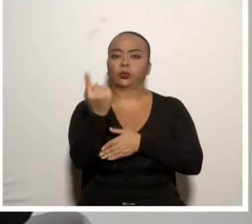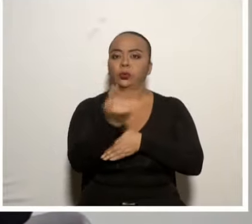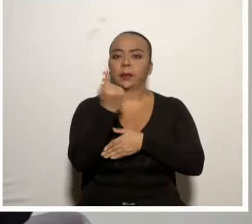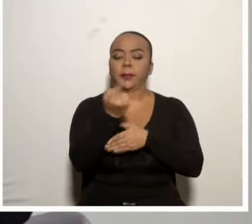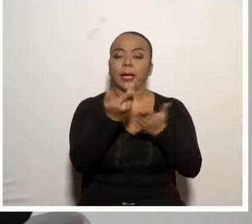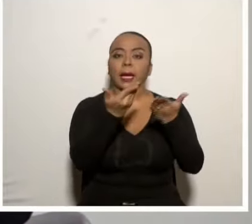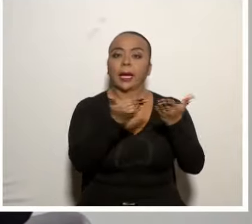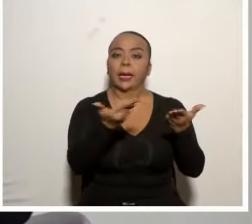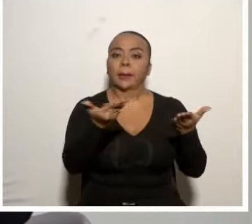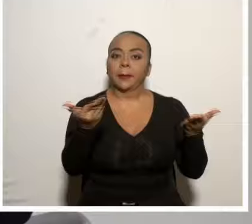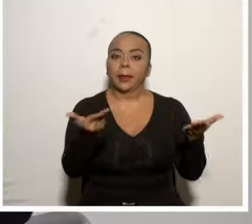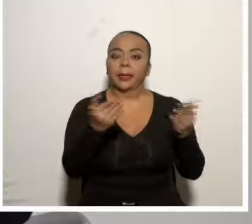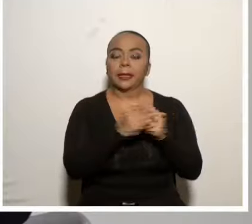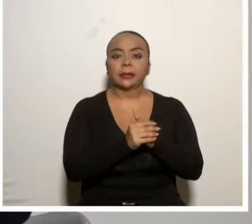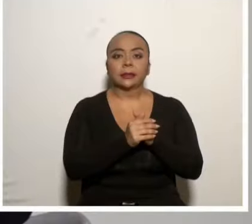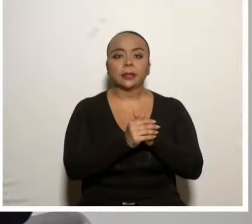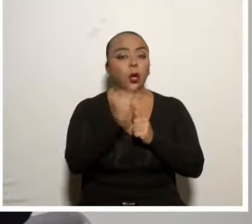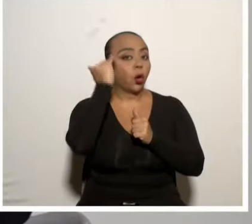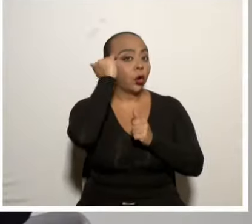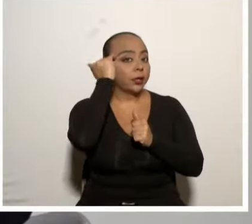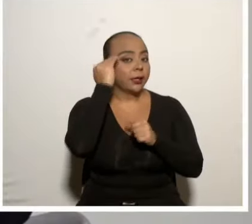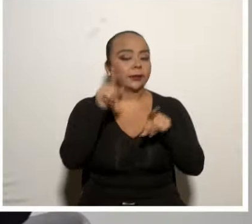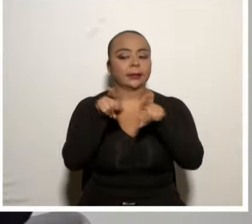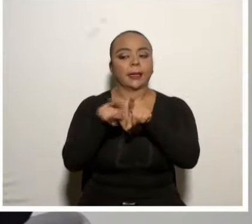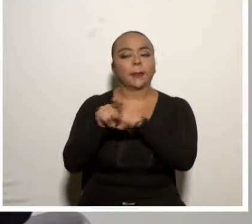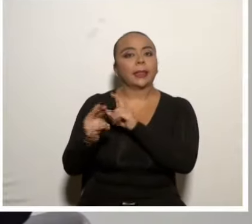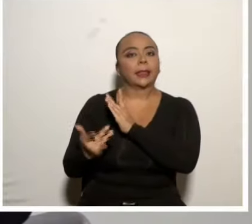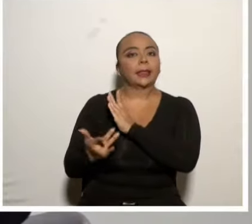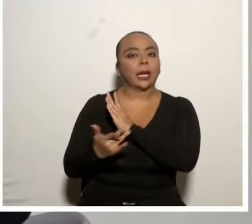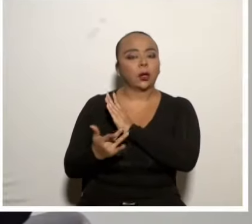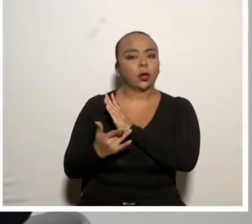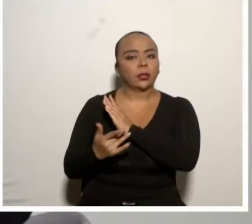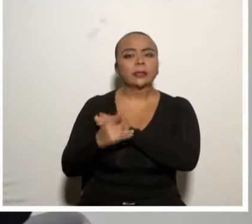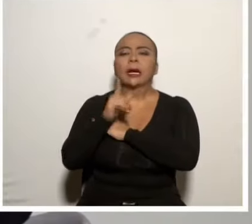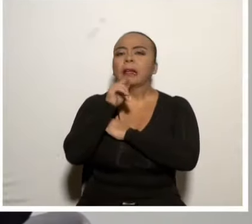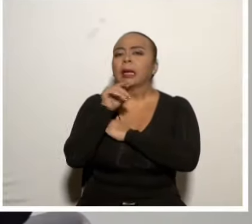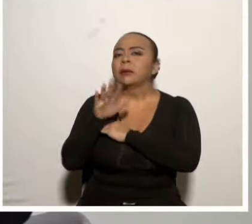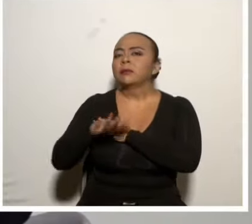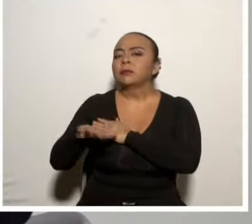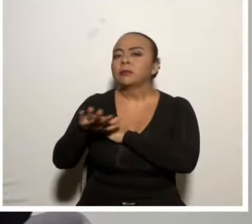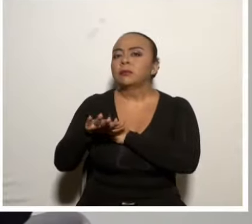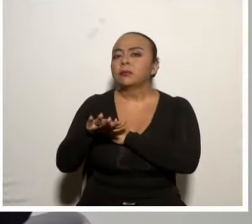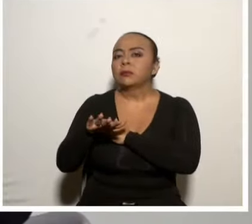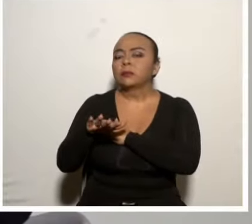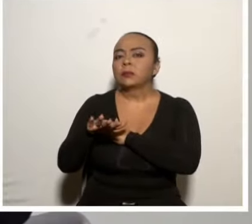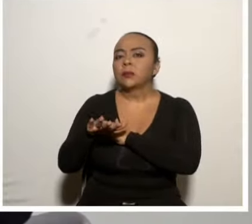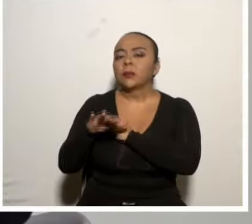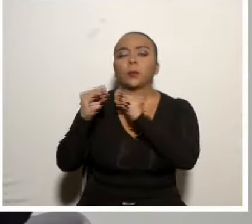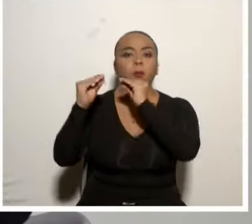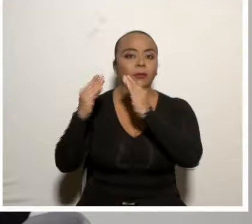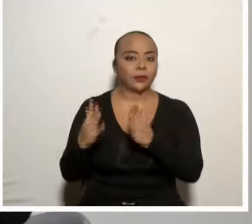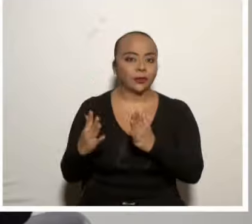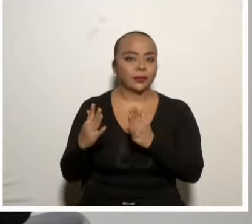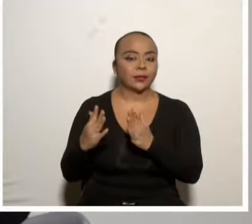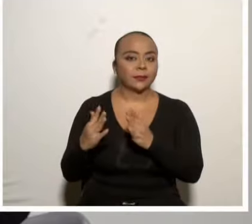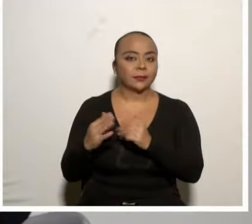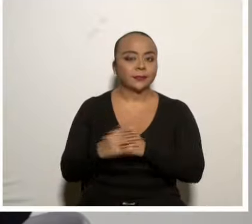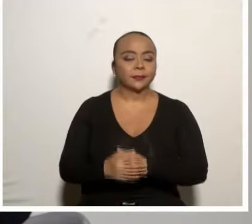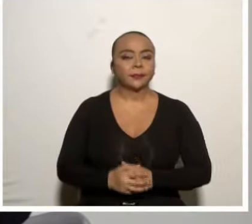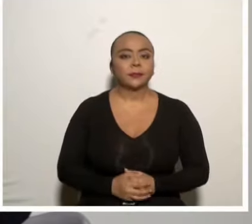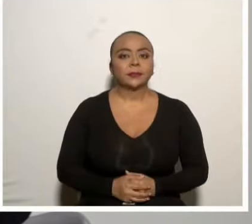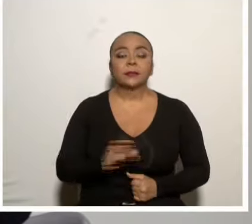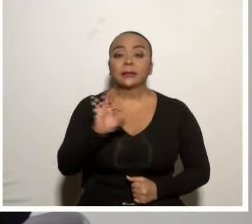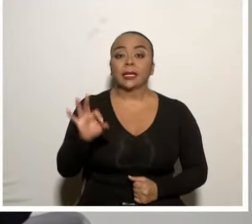las herramientas cognitivas, sino tecnológicas a los y las profesoras, docentes,